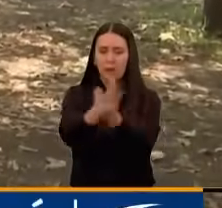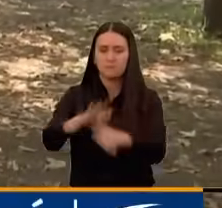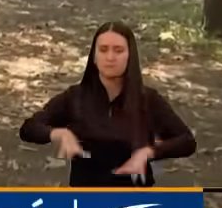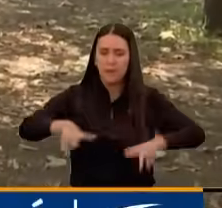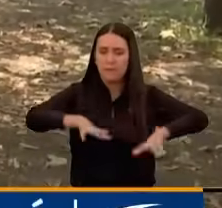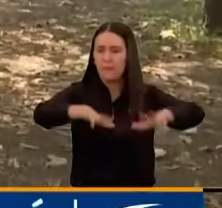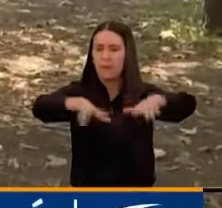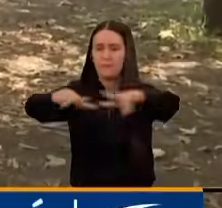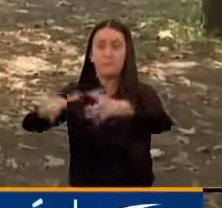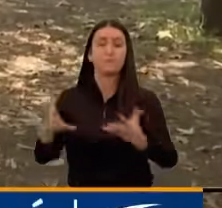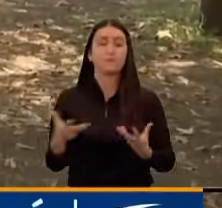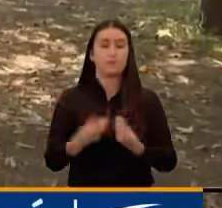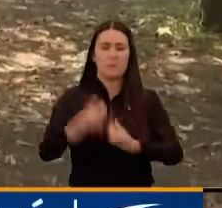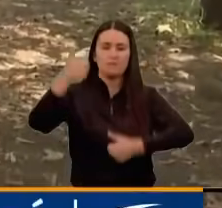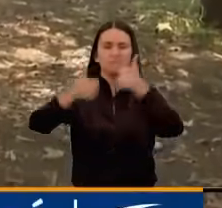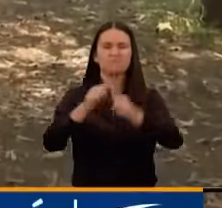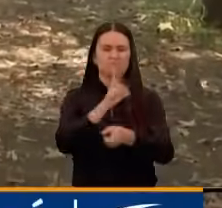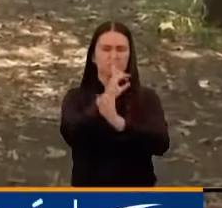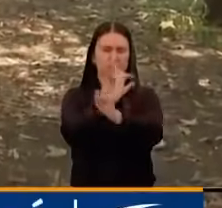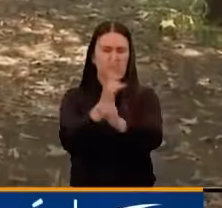autoridades entregaron un balance.